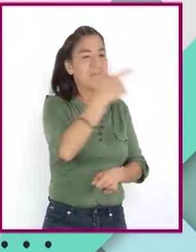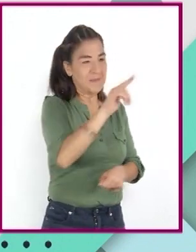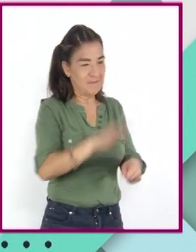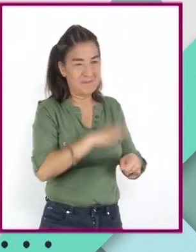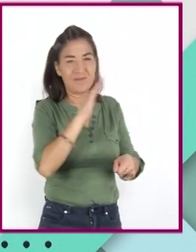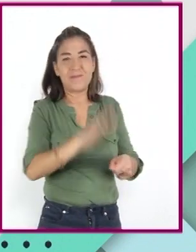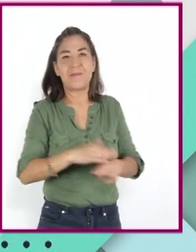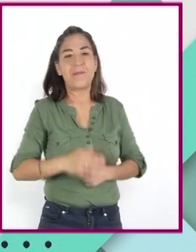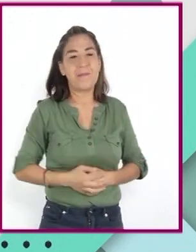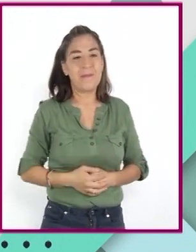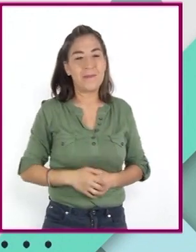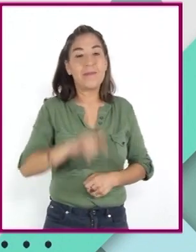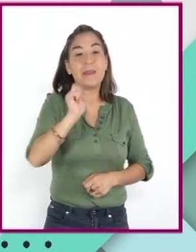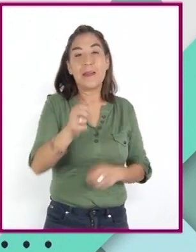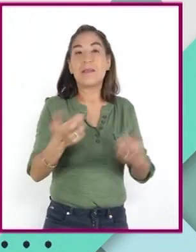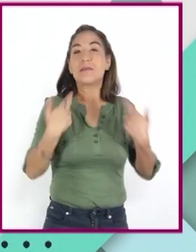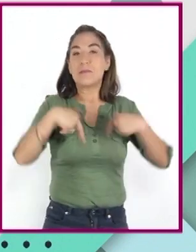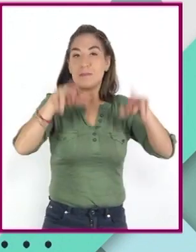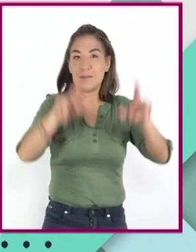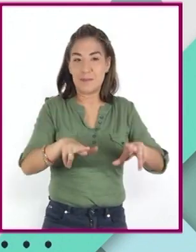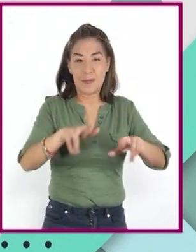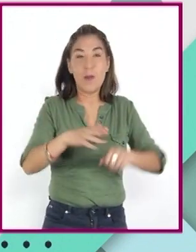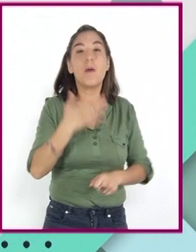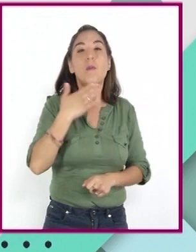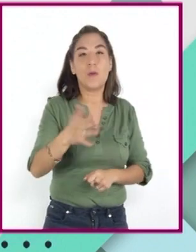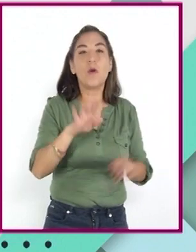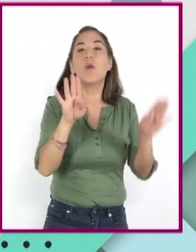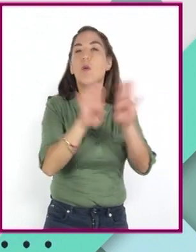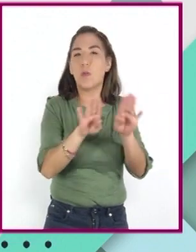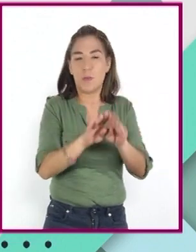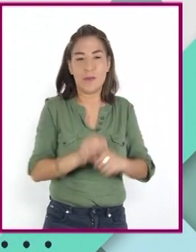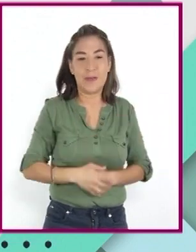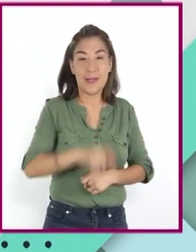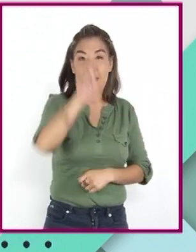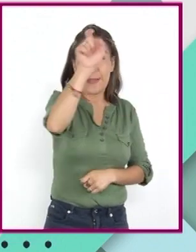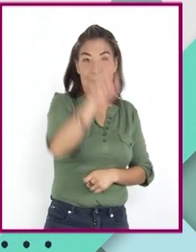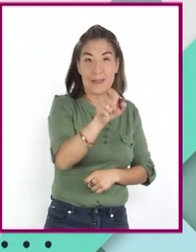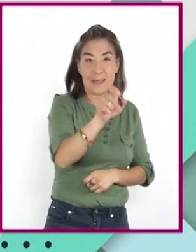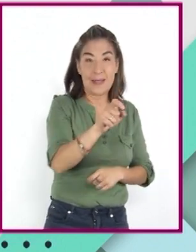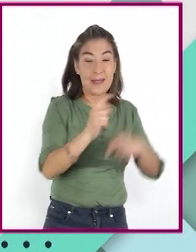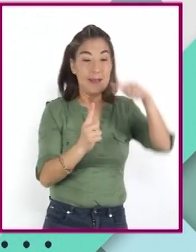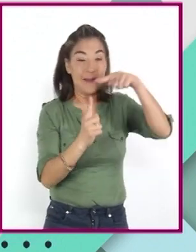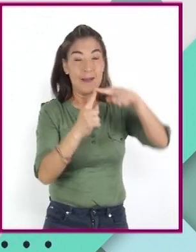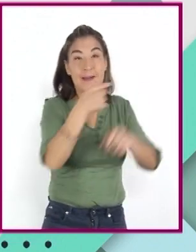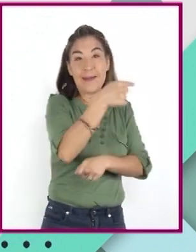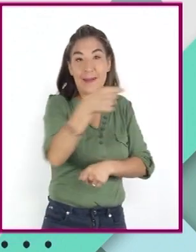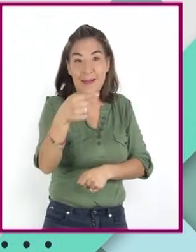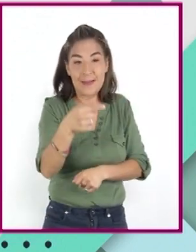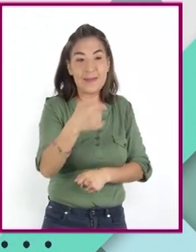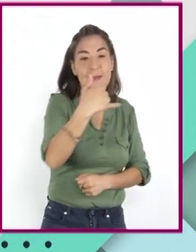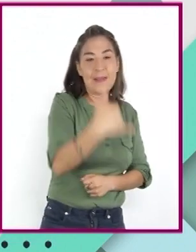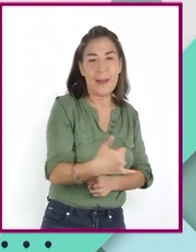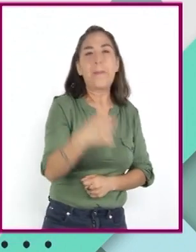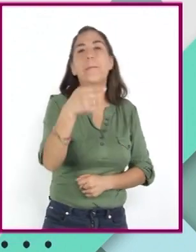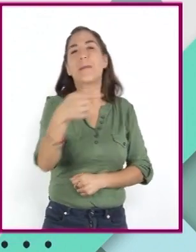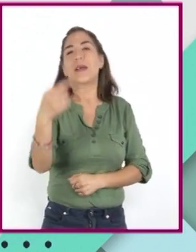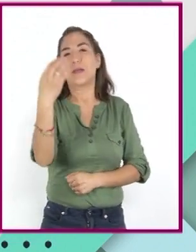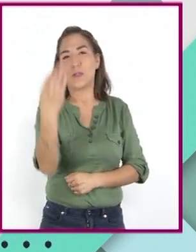Correcto. La expresión correcta queda como x entre y menos